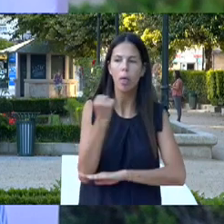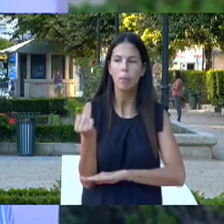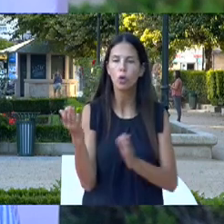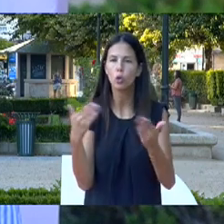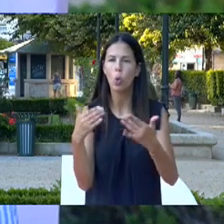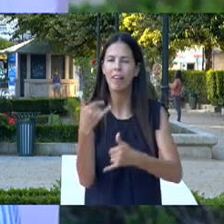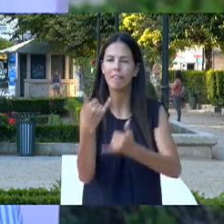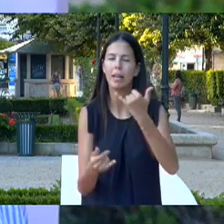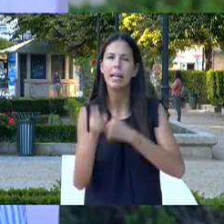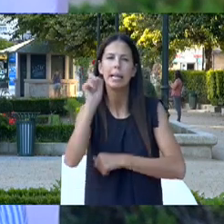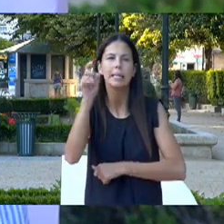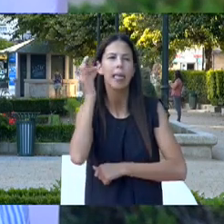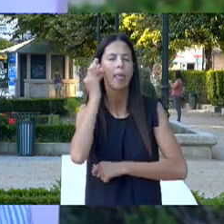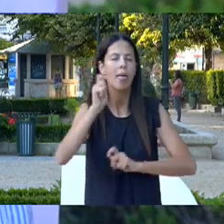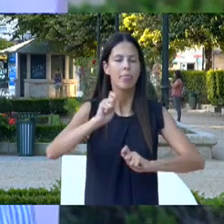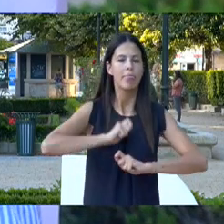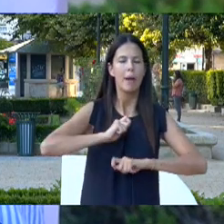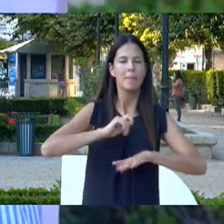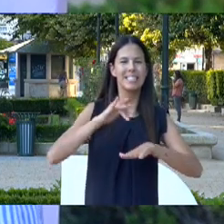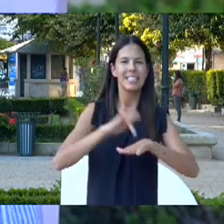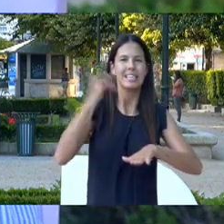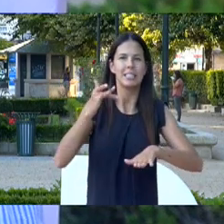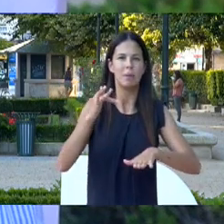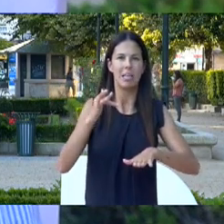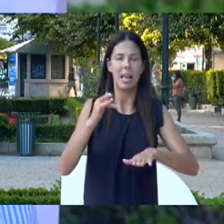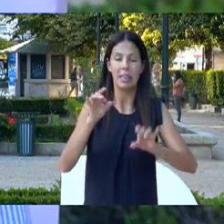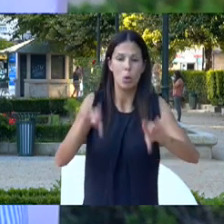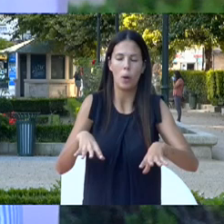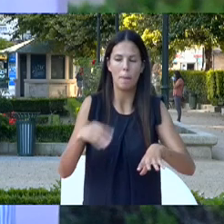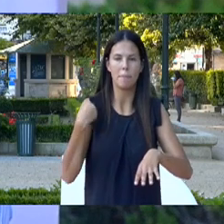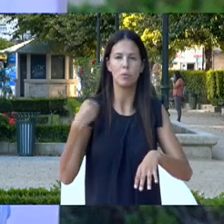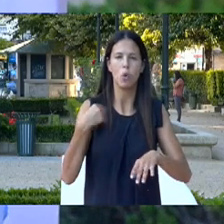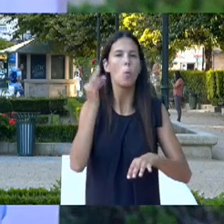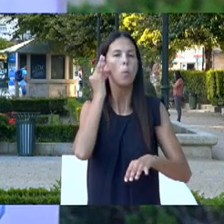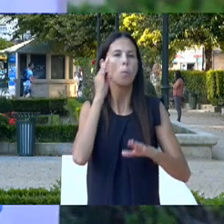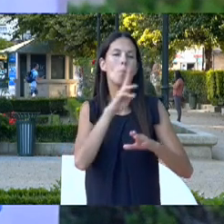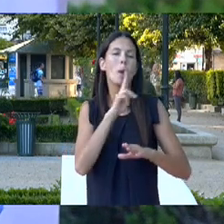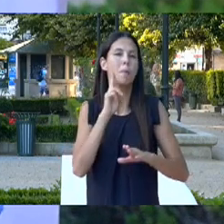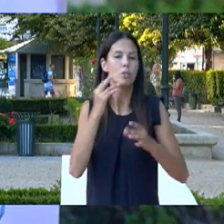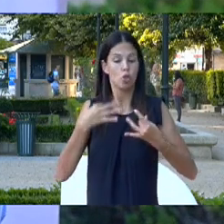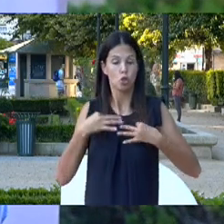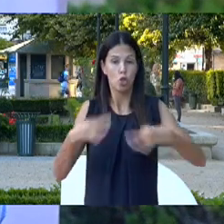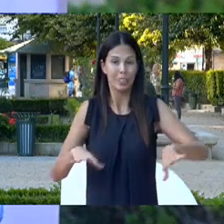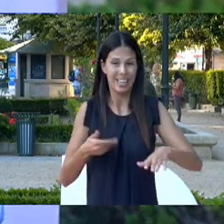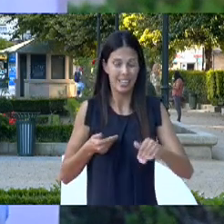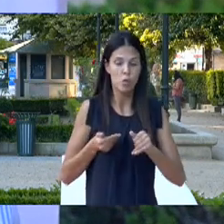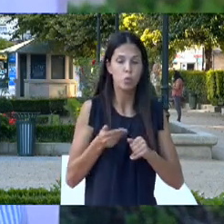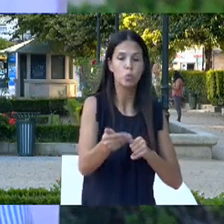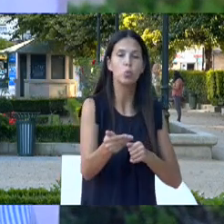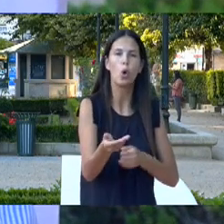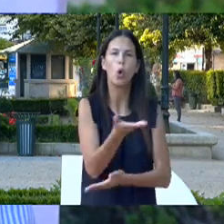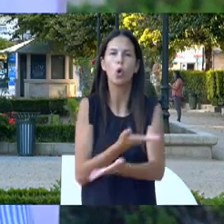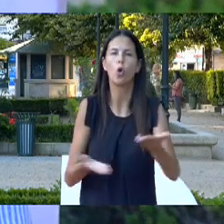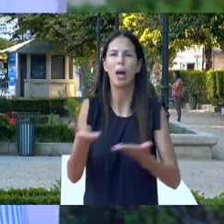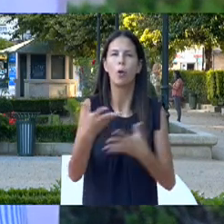nela unha certa sensibilidade incluso coas nais solteiras, o que a levaríanos máis tarde a colaborar